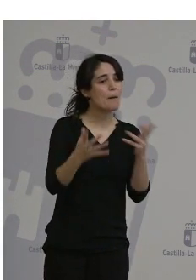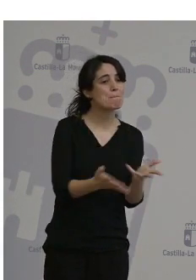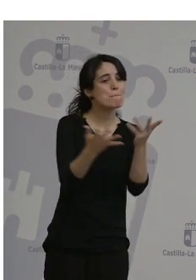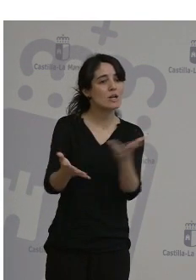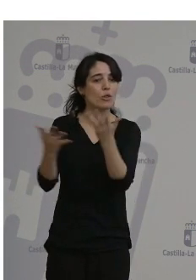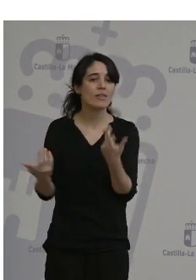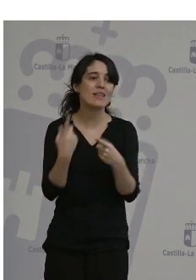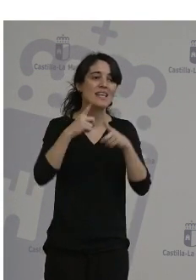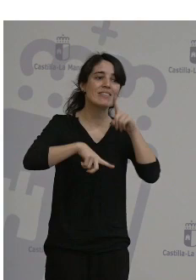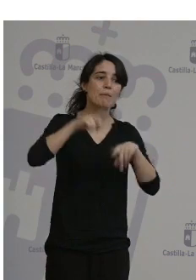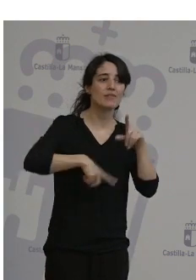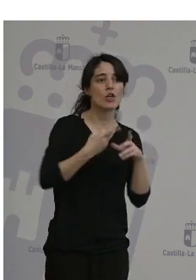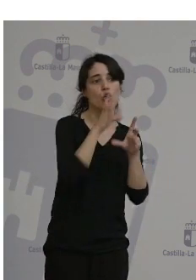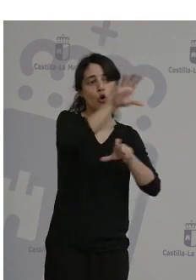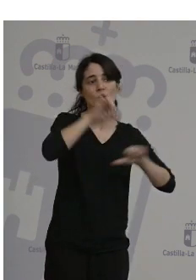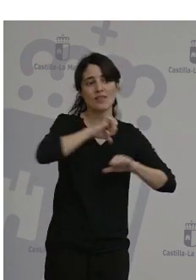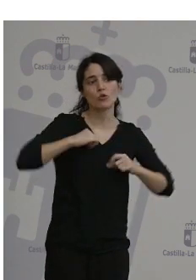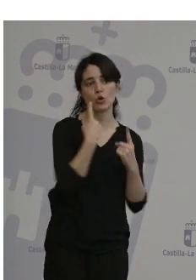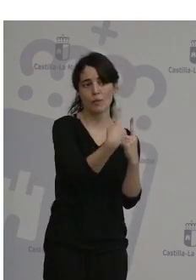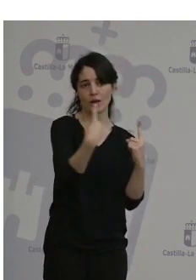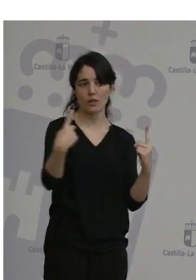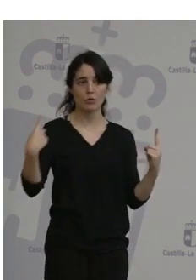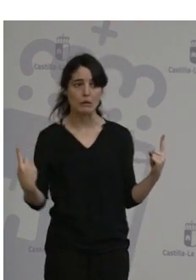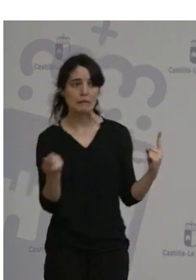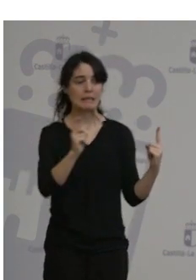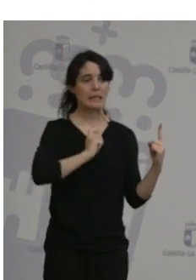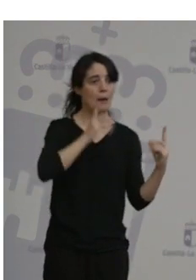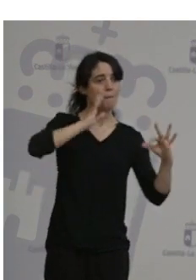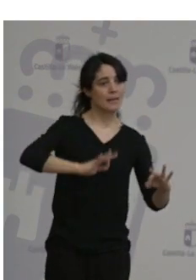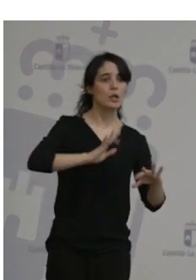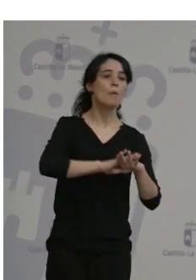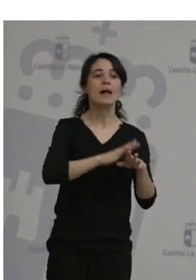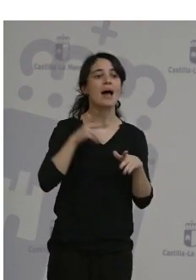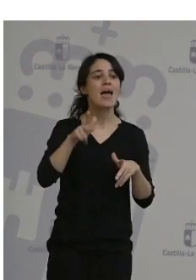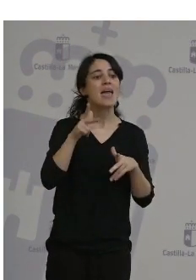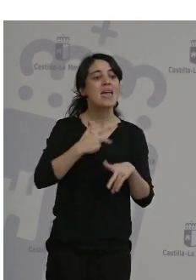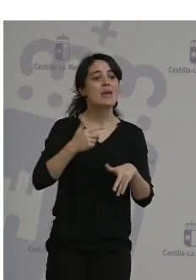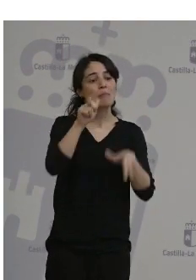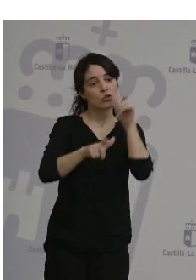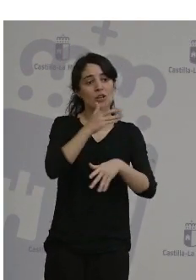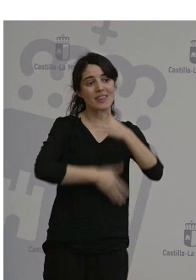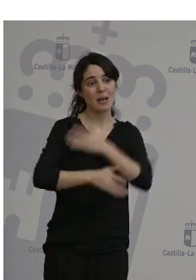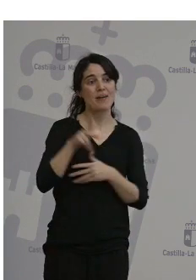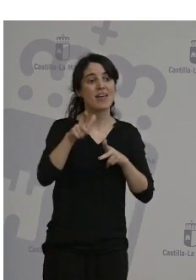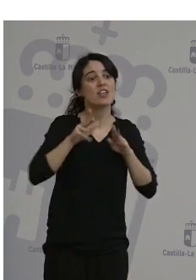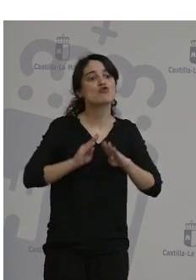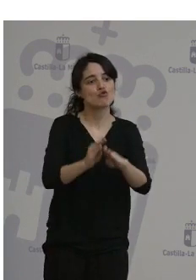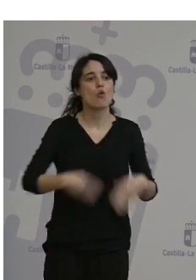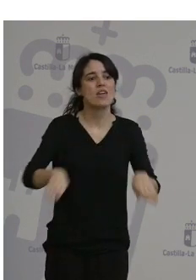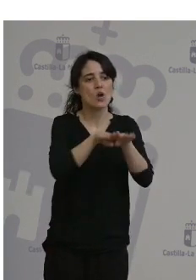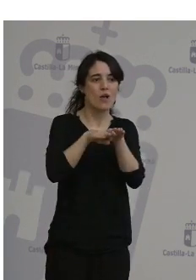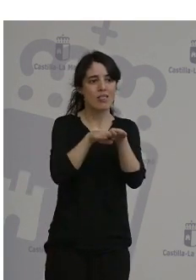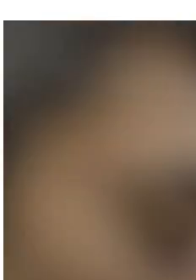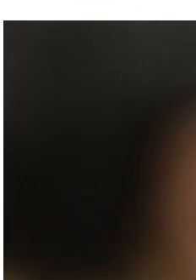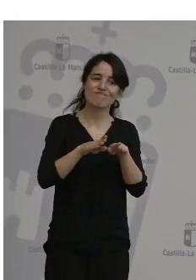autónomas, que ponen en peligro la igualdad de derechos de las personas con discapacidad. Para terminar, y a modo de